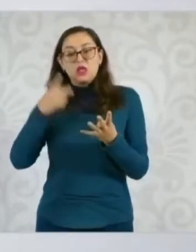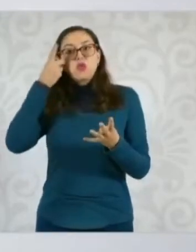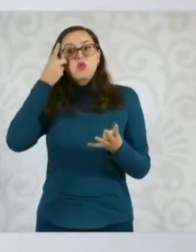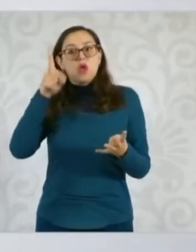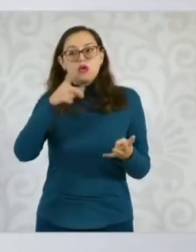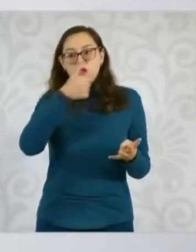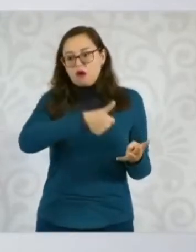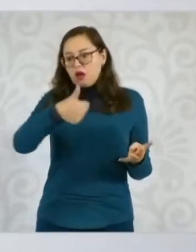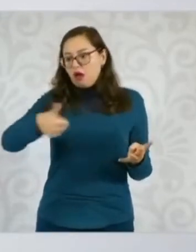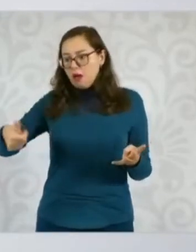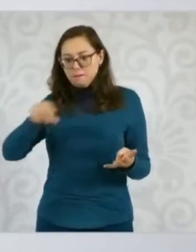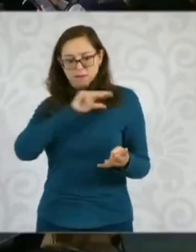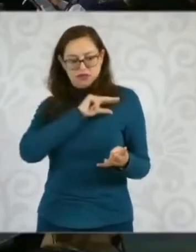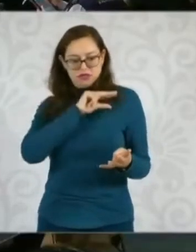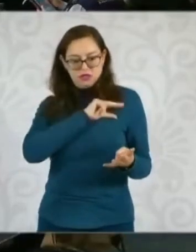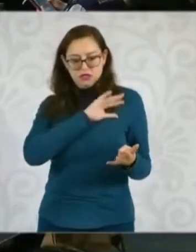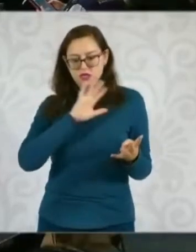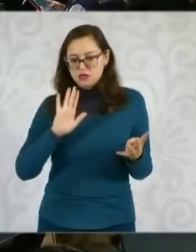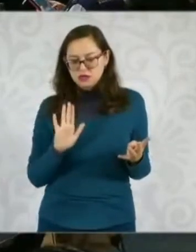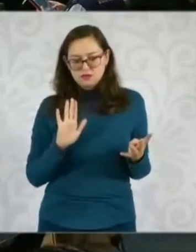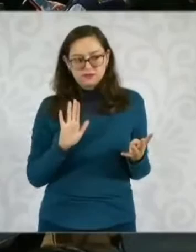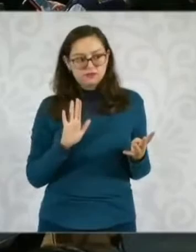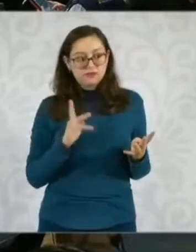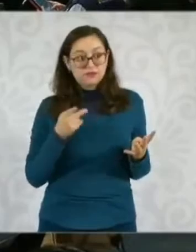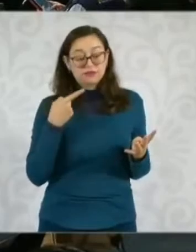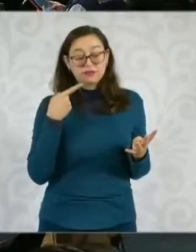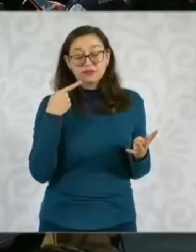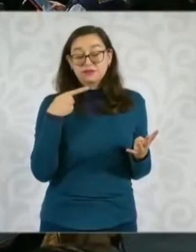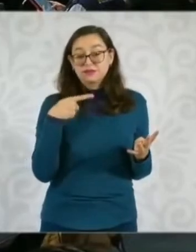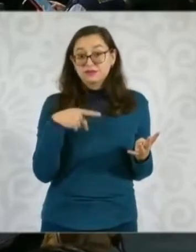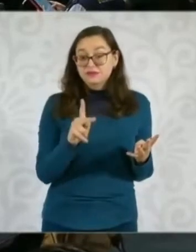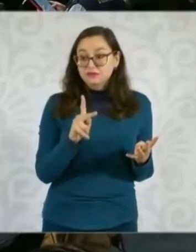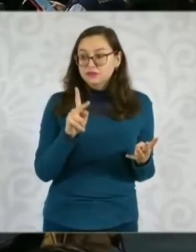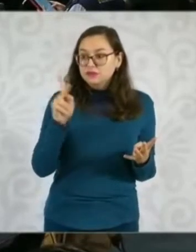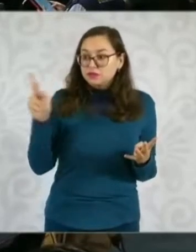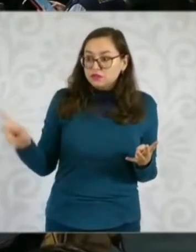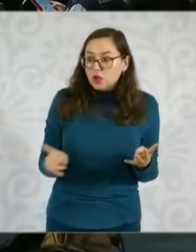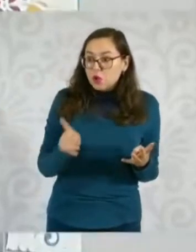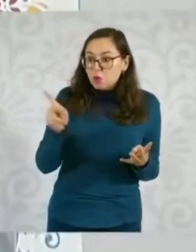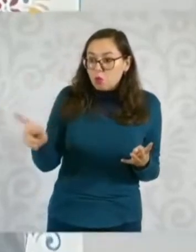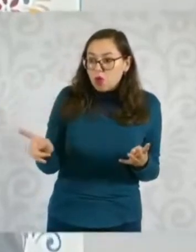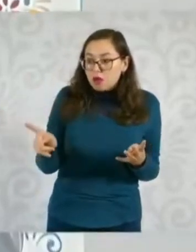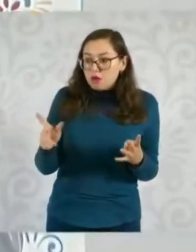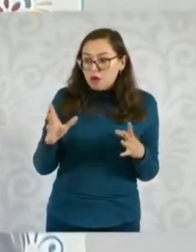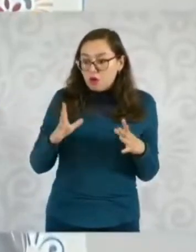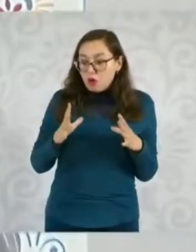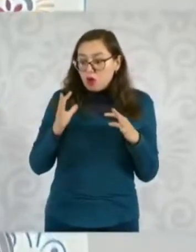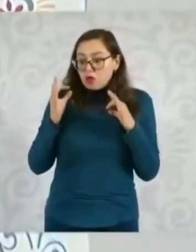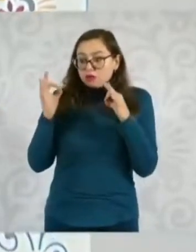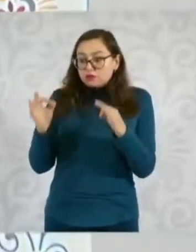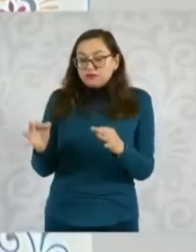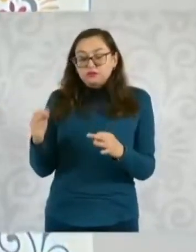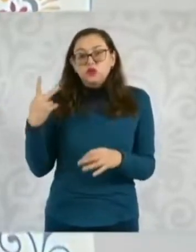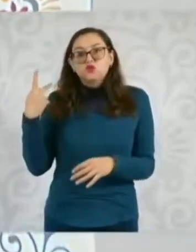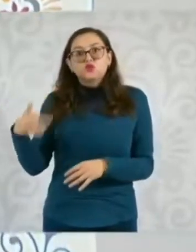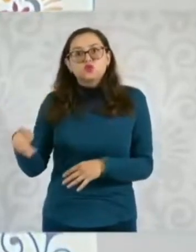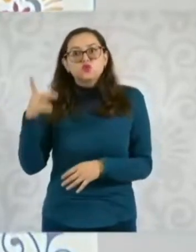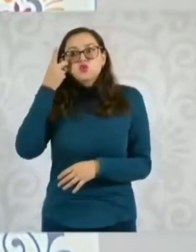Pero si vamos a, si algún pueblo originario tiene derecho a la propiedad,